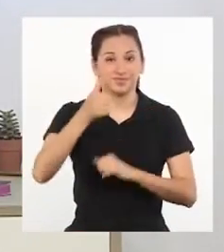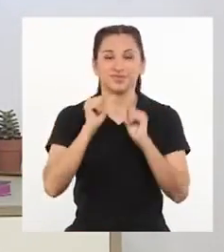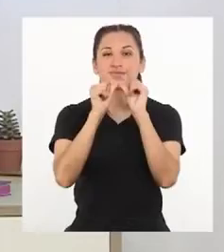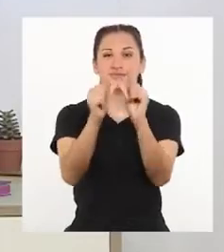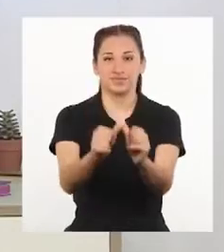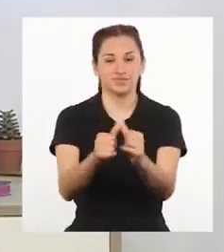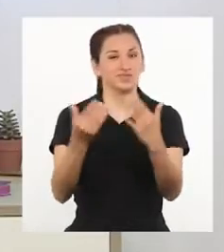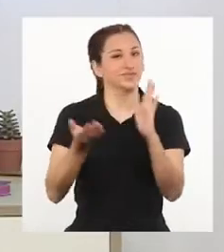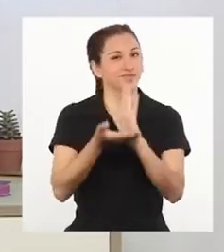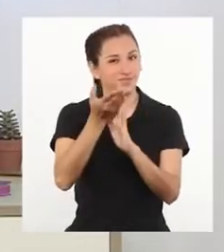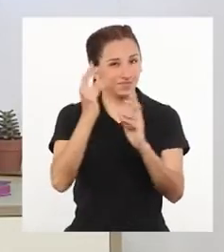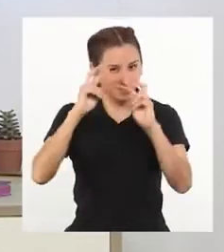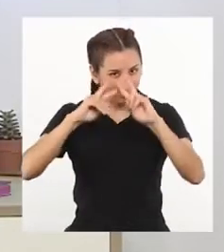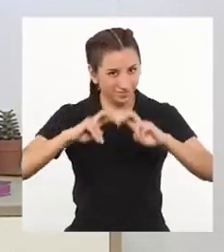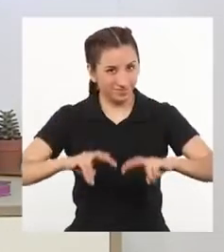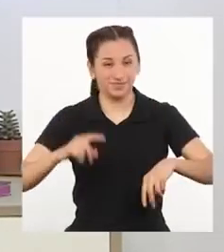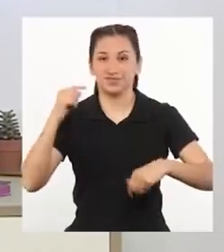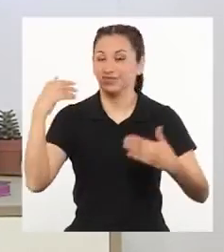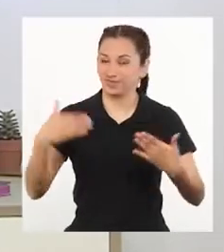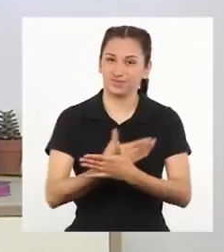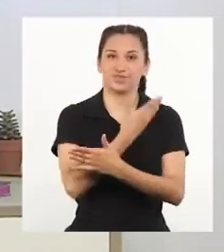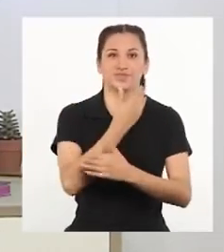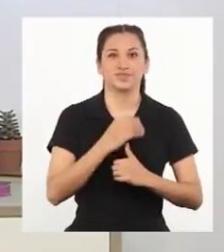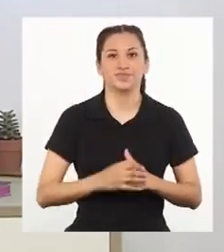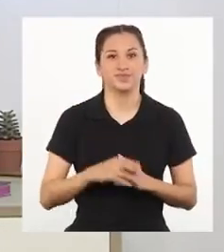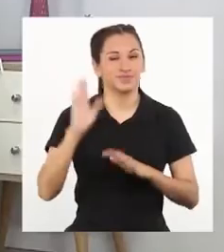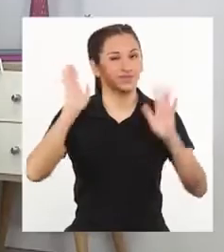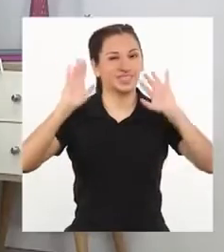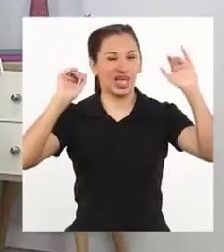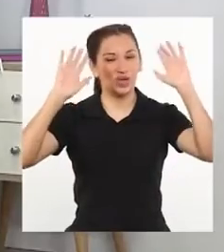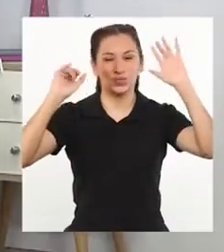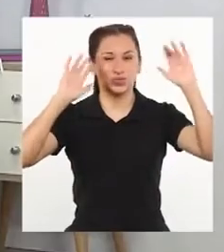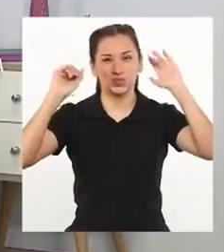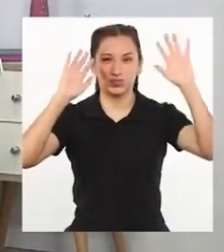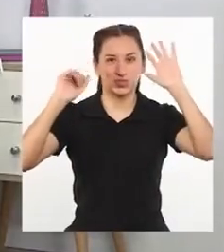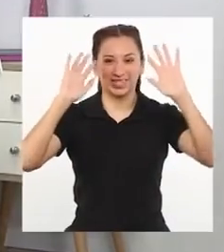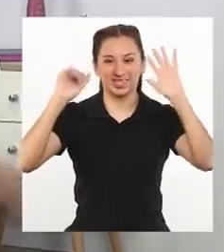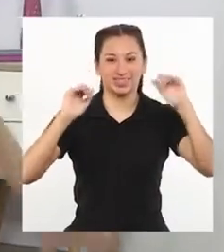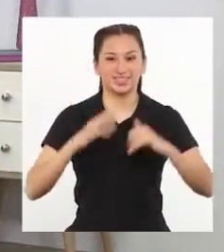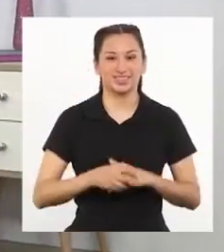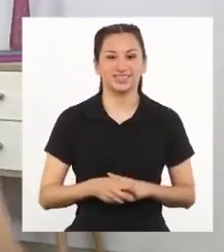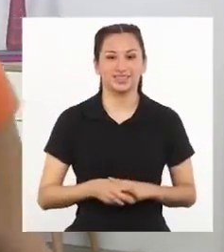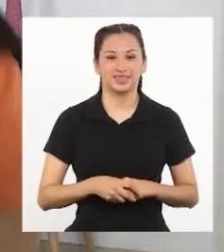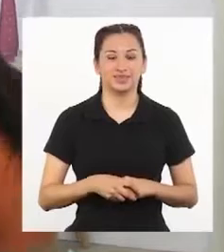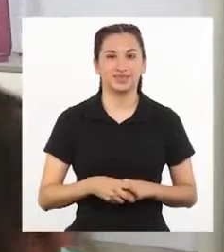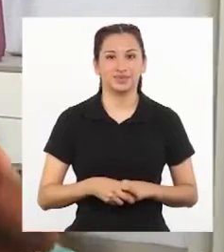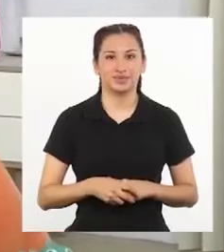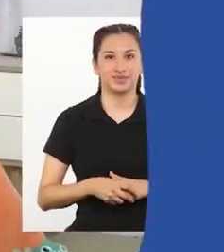Mañana seguiremos con más investigaciones nuevas. ¡Chao, chao, chao, chao!